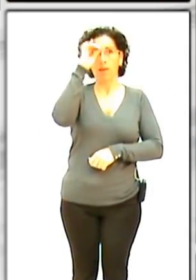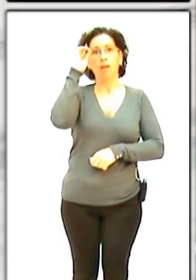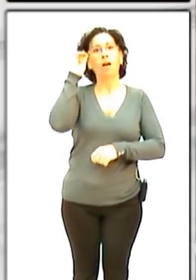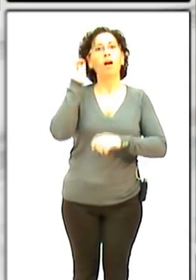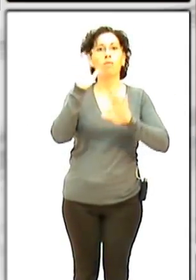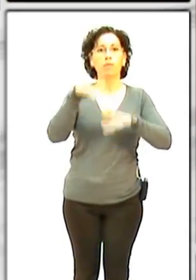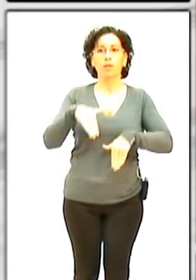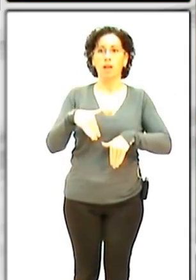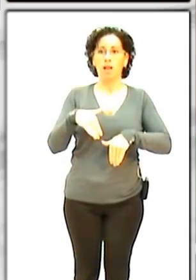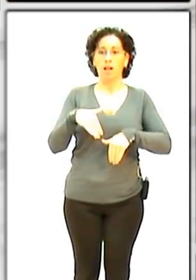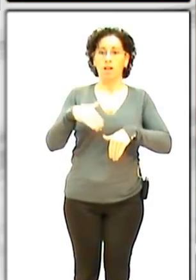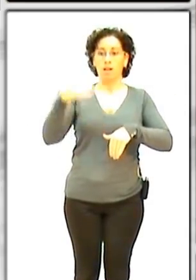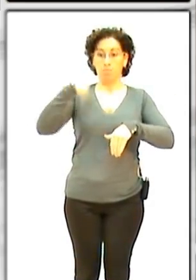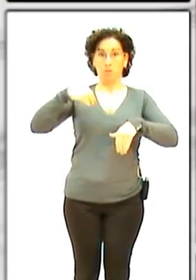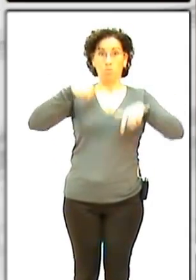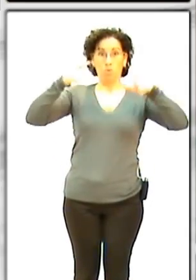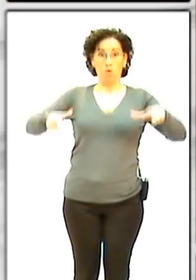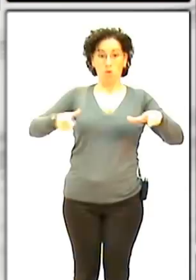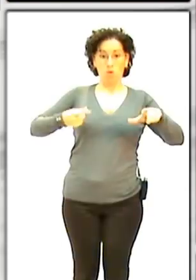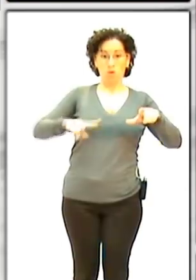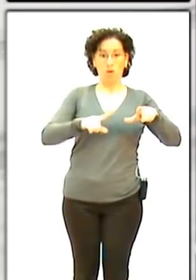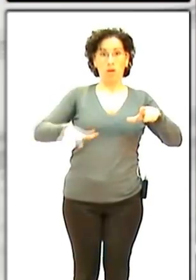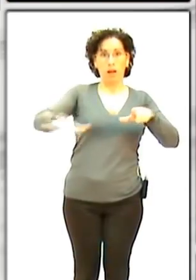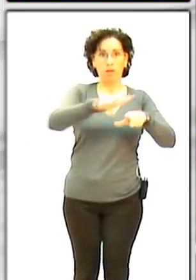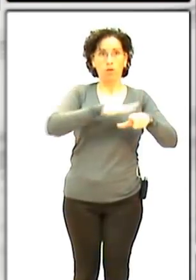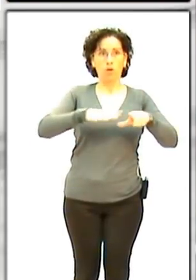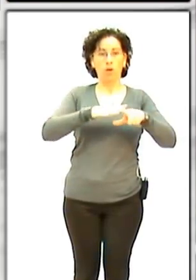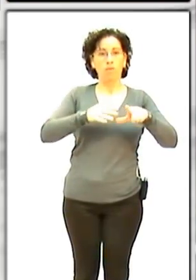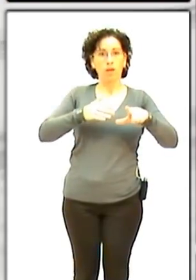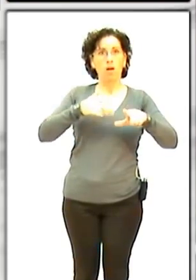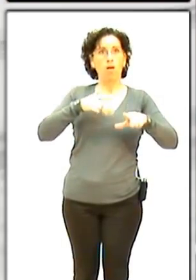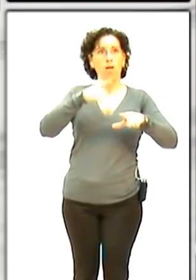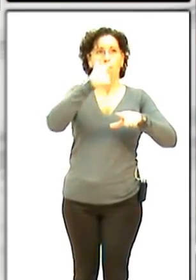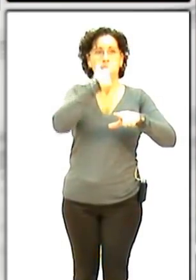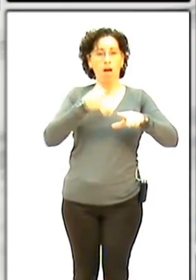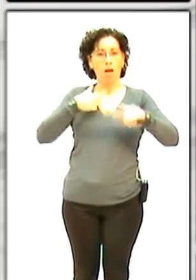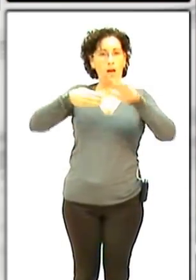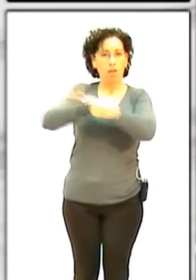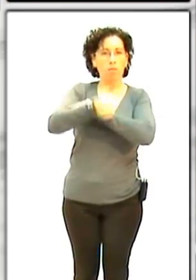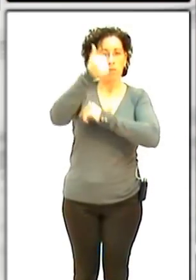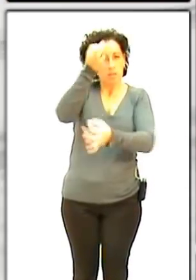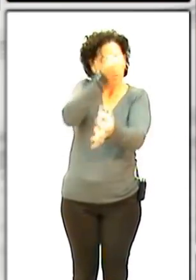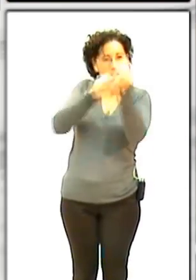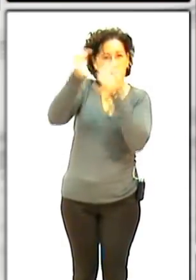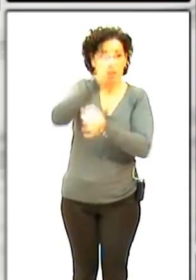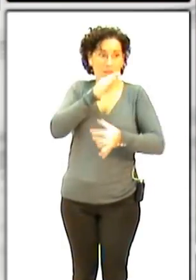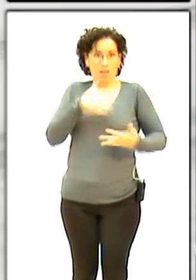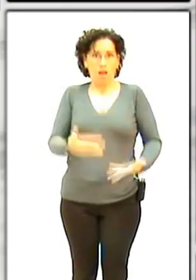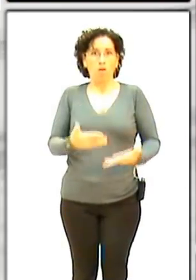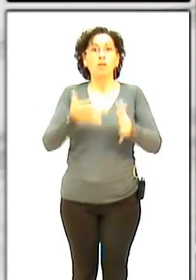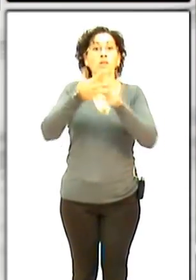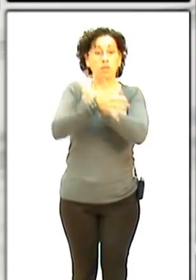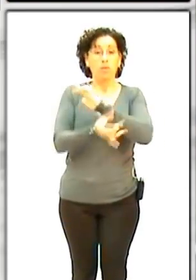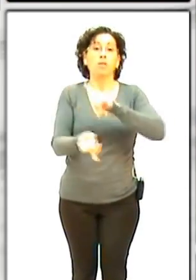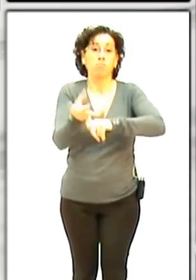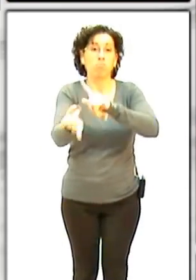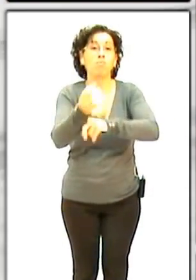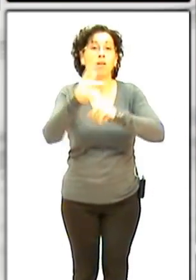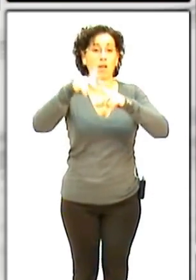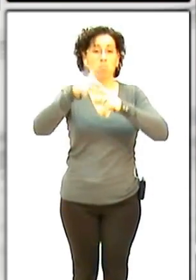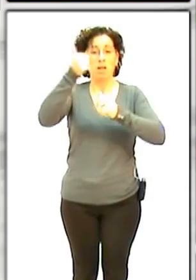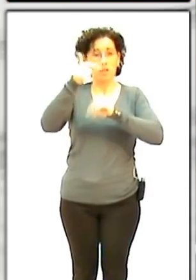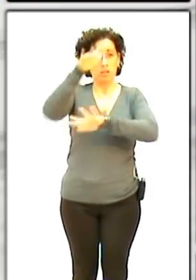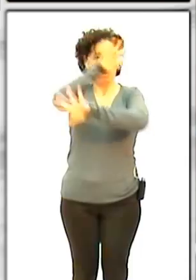acceso a la cartografía mucho más precisa de la que hay ahora, vamos a tener aplicaciones bastante complejas y con